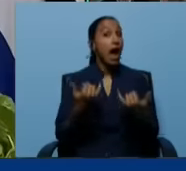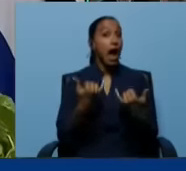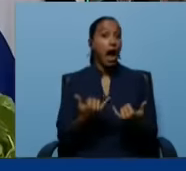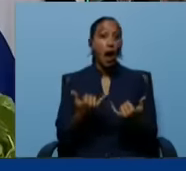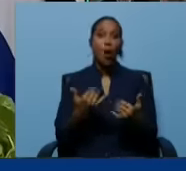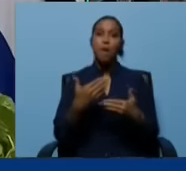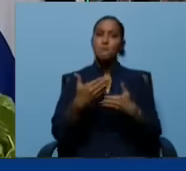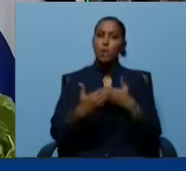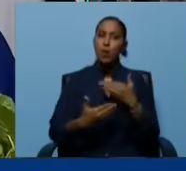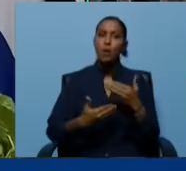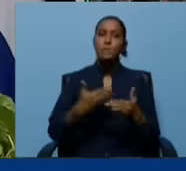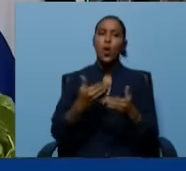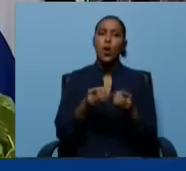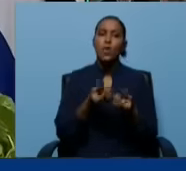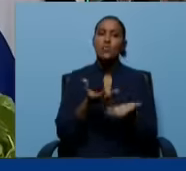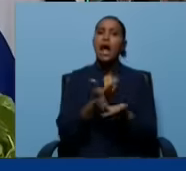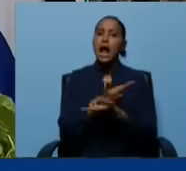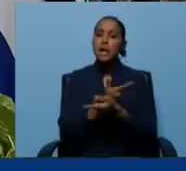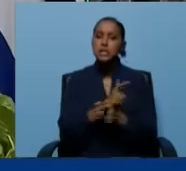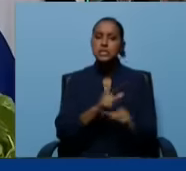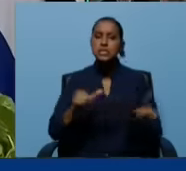Y aquí en nuestra América,